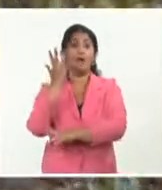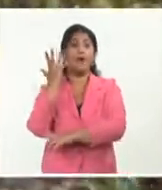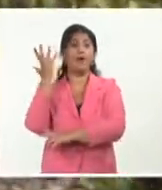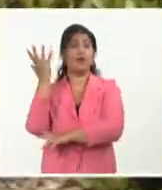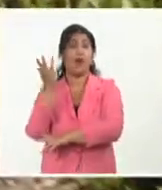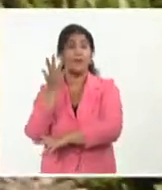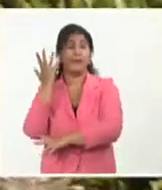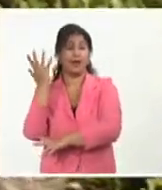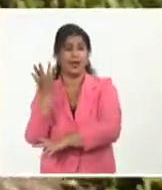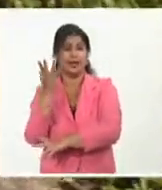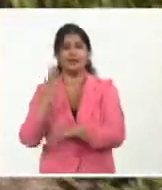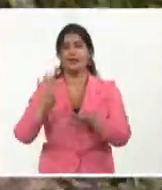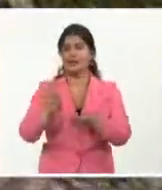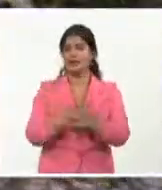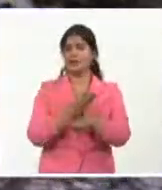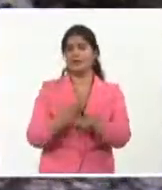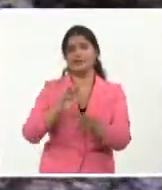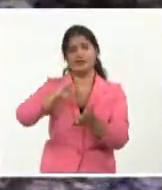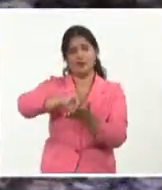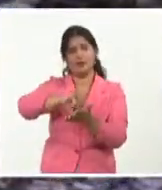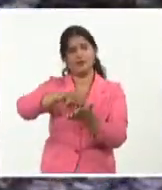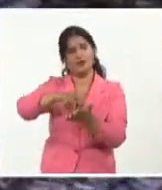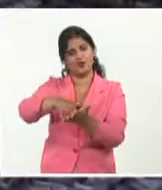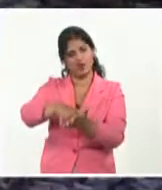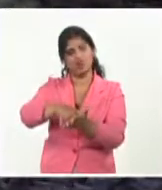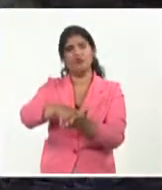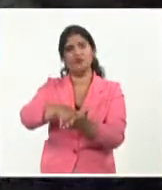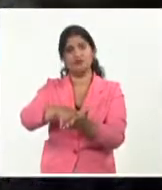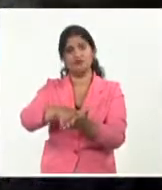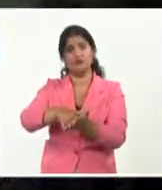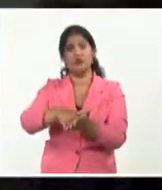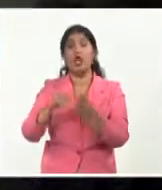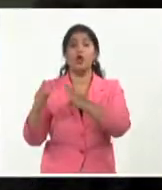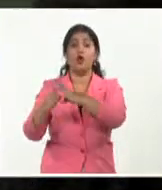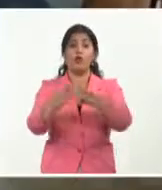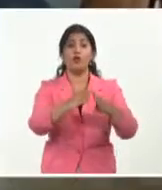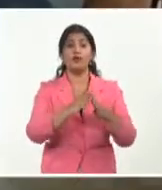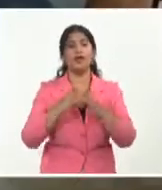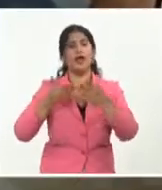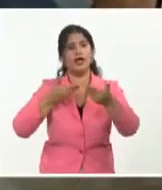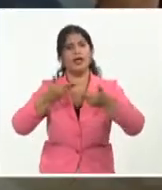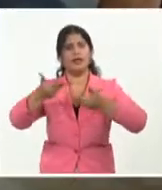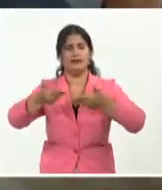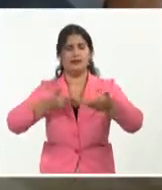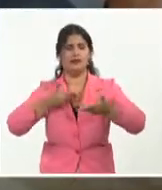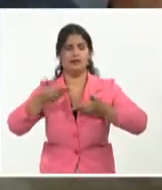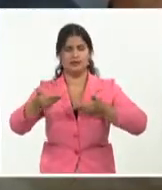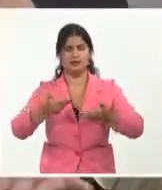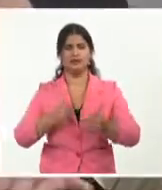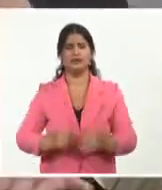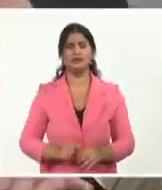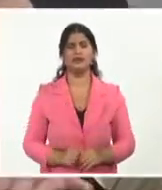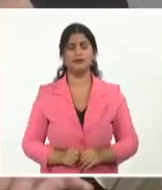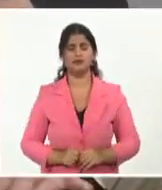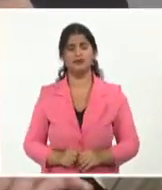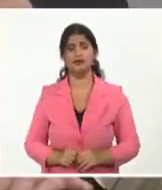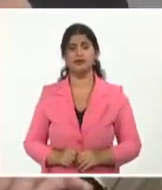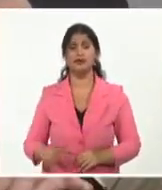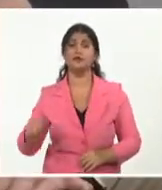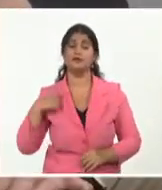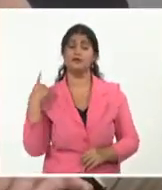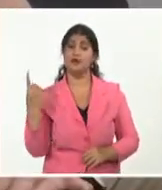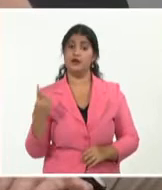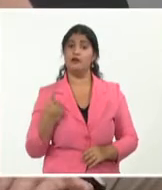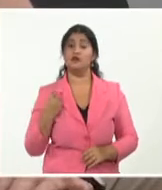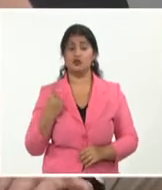los proyectos institucionales se nutre de los saberes de la comunidad. Nosotros estamos en proceso de comenzar a implementar